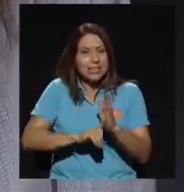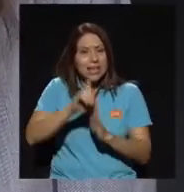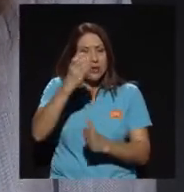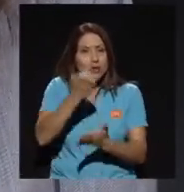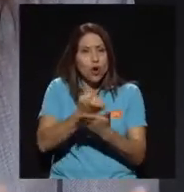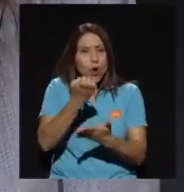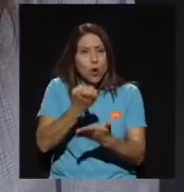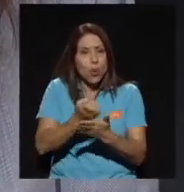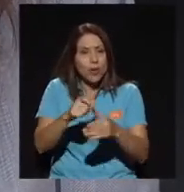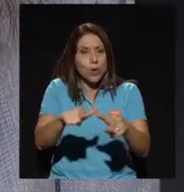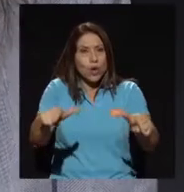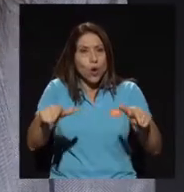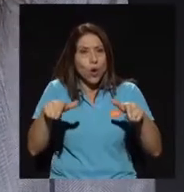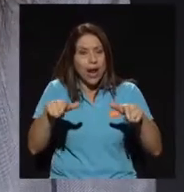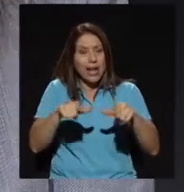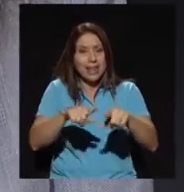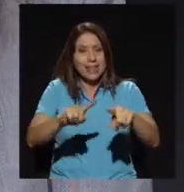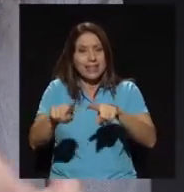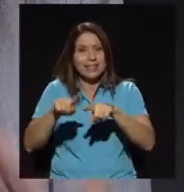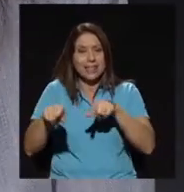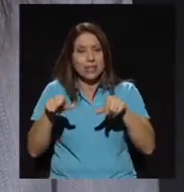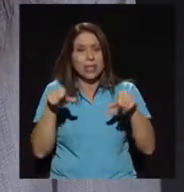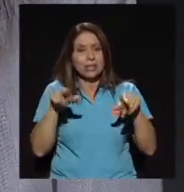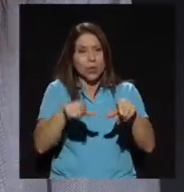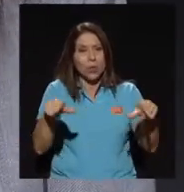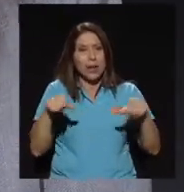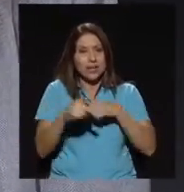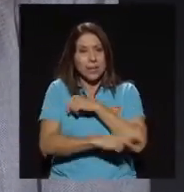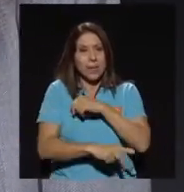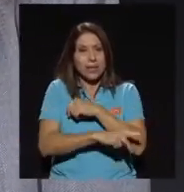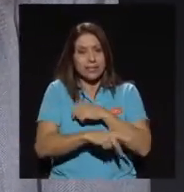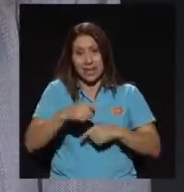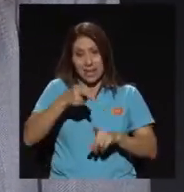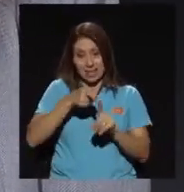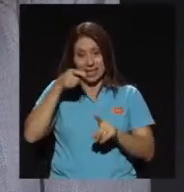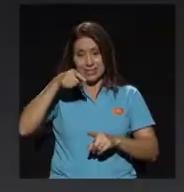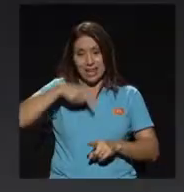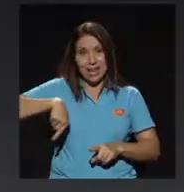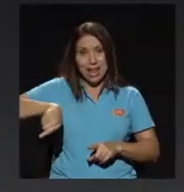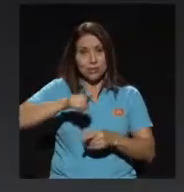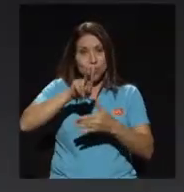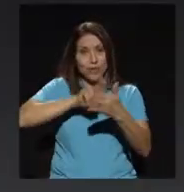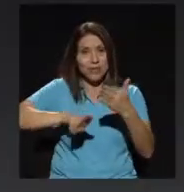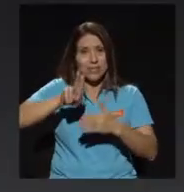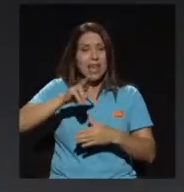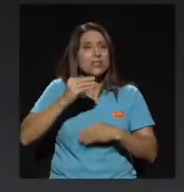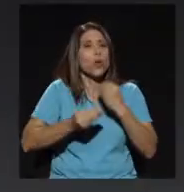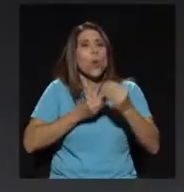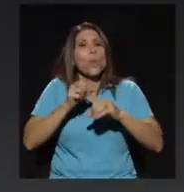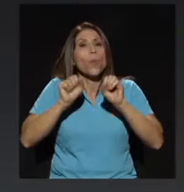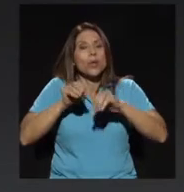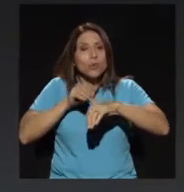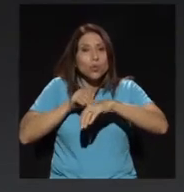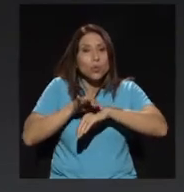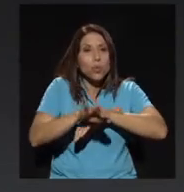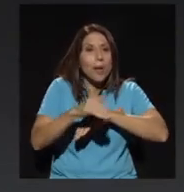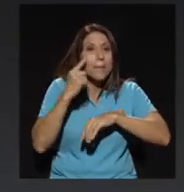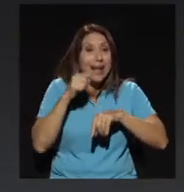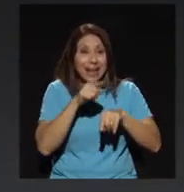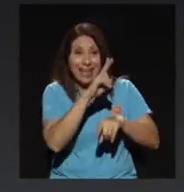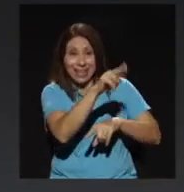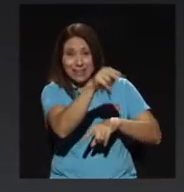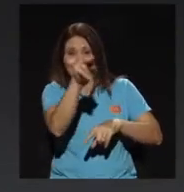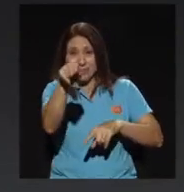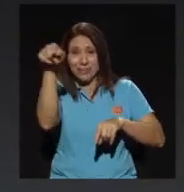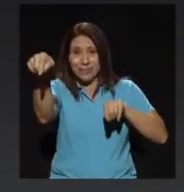local que hay en los distintos lugares del país. ¿Cómo desde las universidades podríamos estar incidiendo para también generar allá oportunidades? Digo, no para